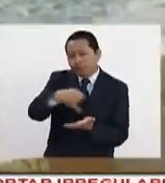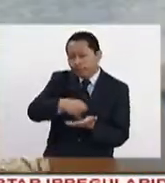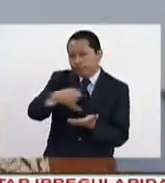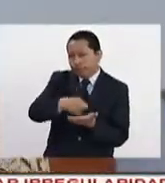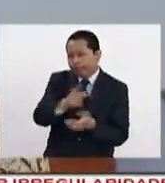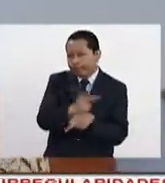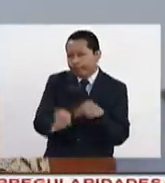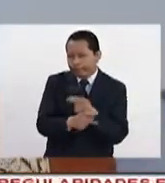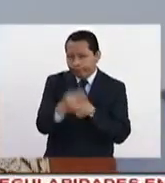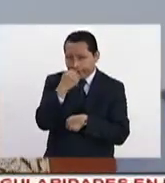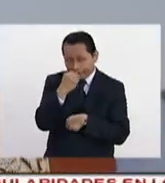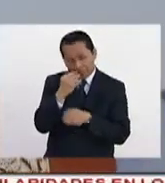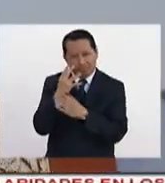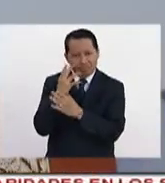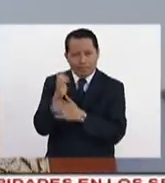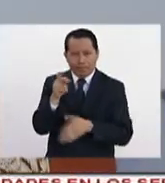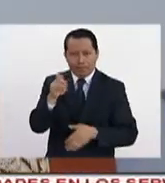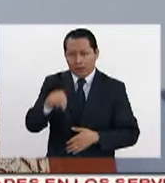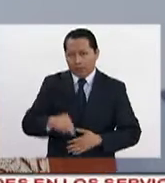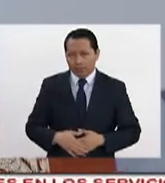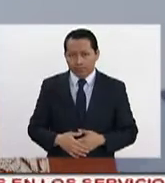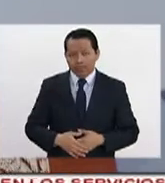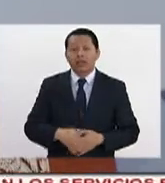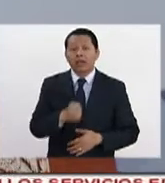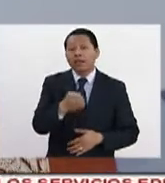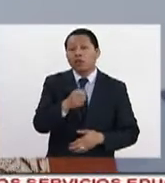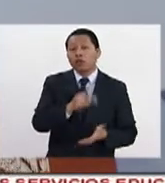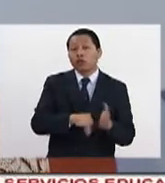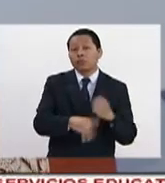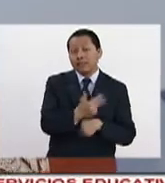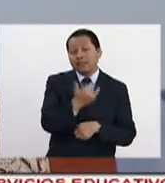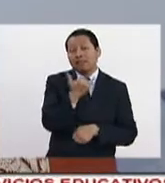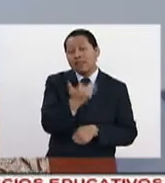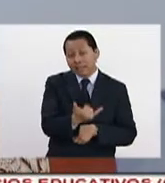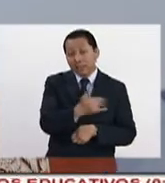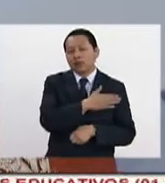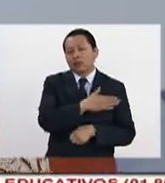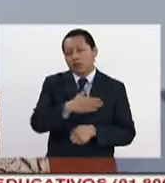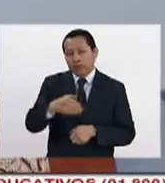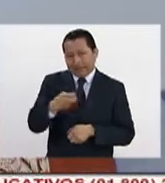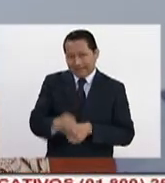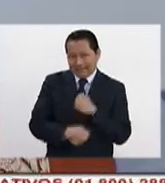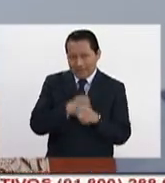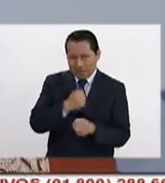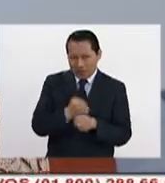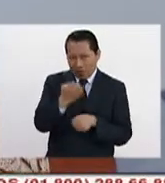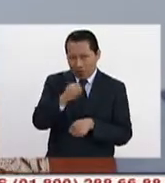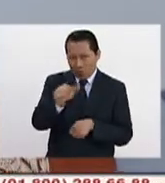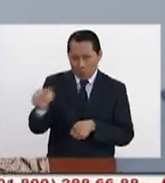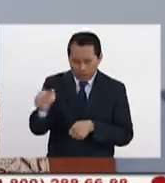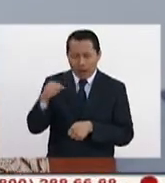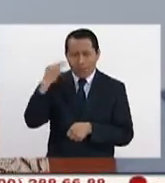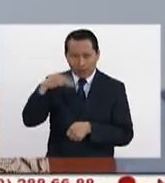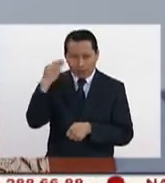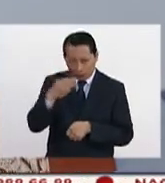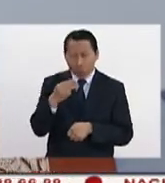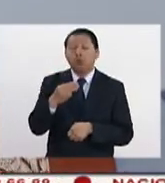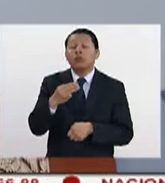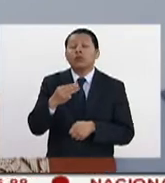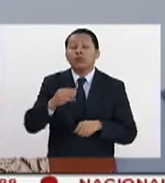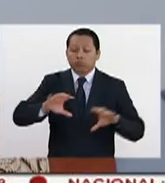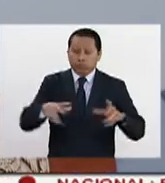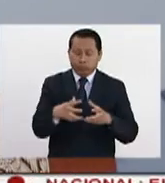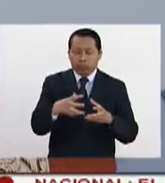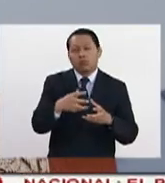Nieto. Entre enero de 2013 y el tercer trimestre de este año, el sector agropecuario y pesquero tuvo